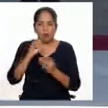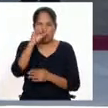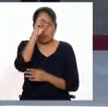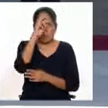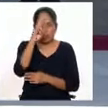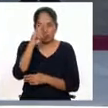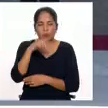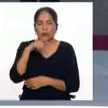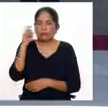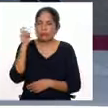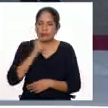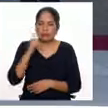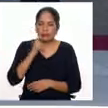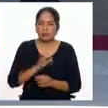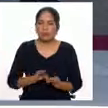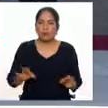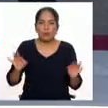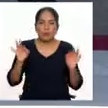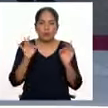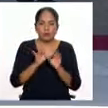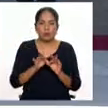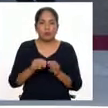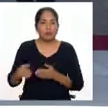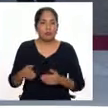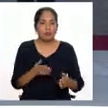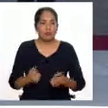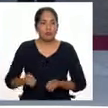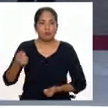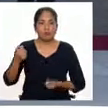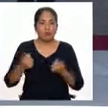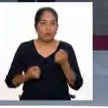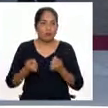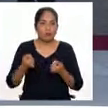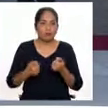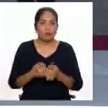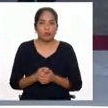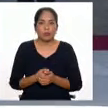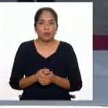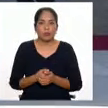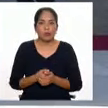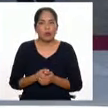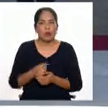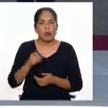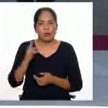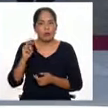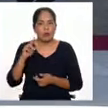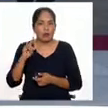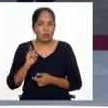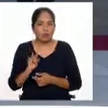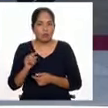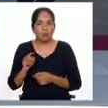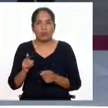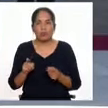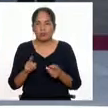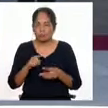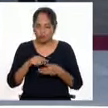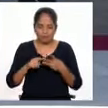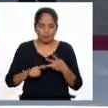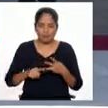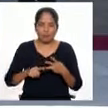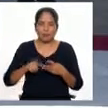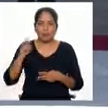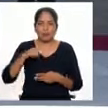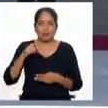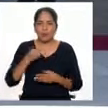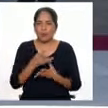es vital, de vital importancia, como también la carretera hacia Breu, a través de Tahuanía. Hay mucho que